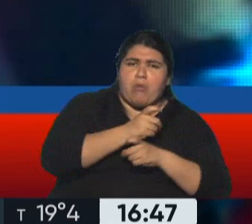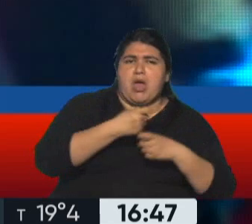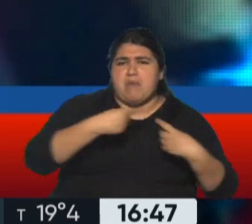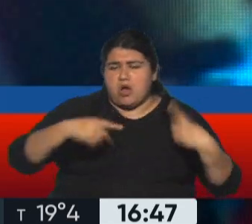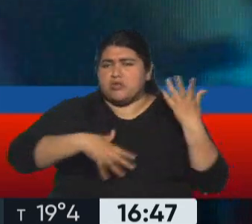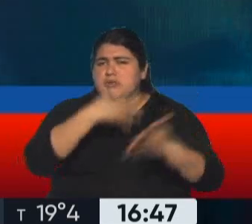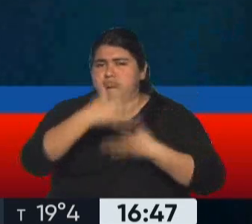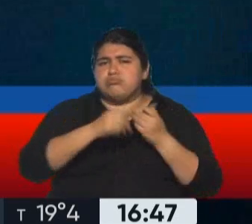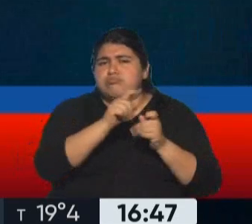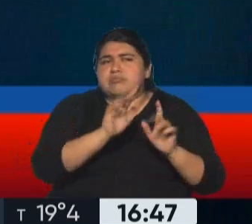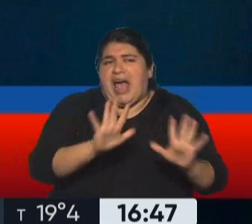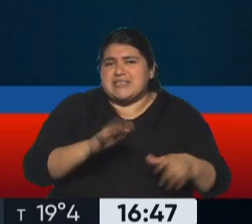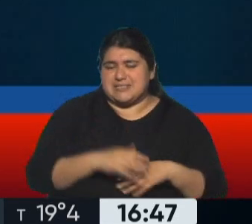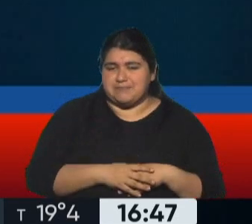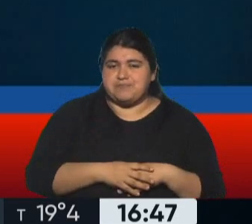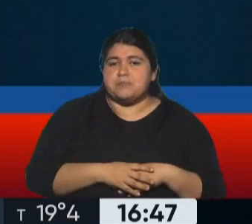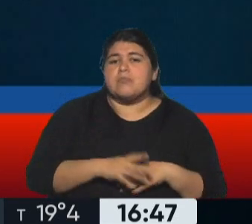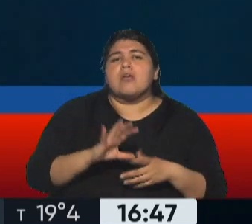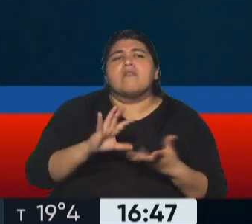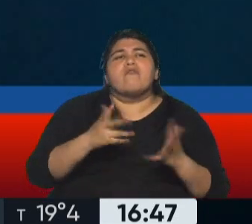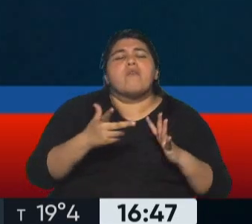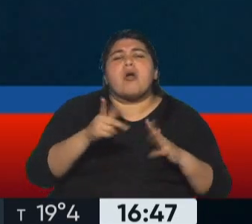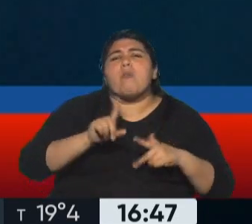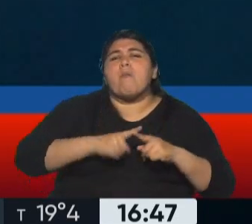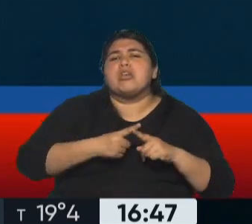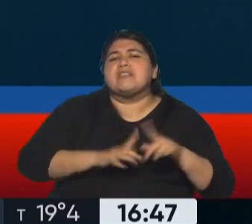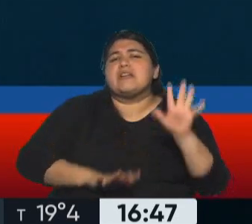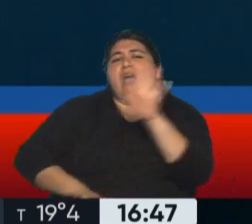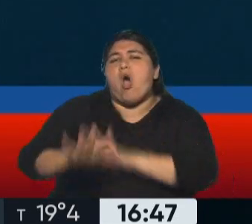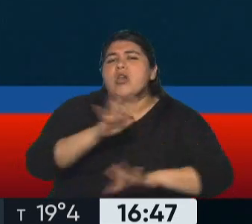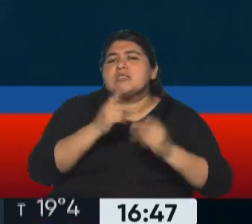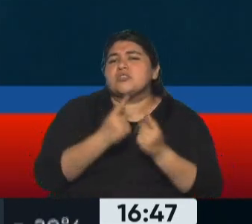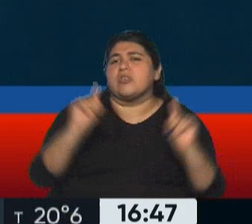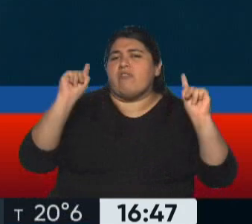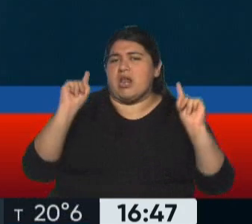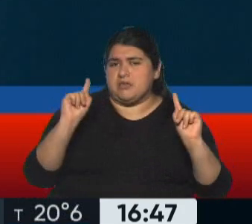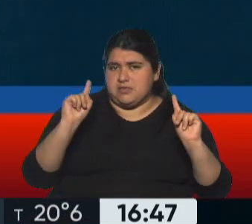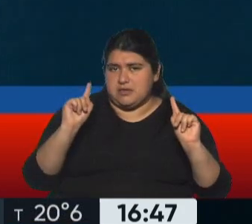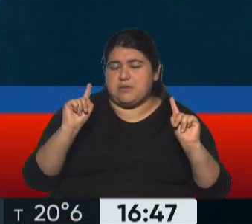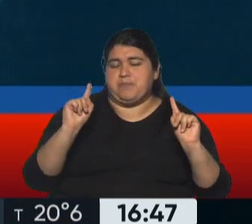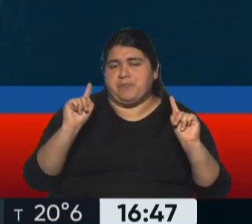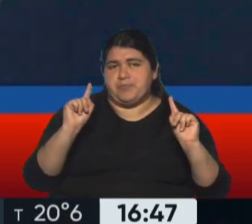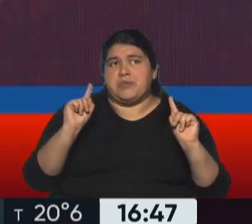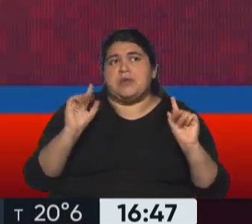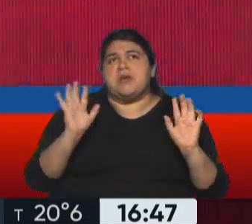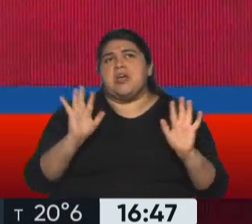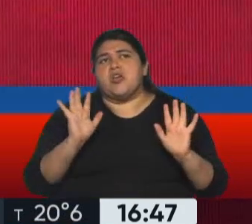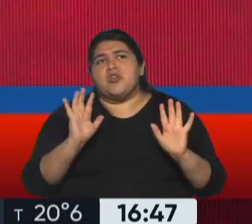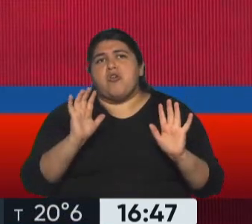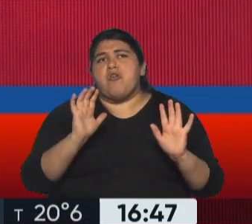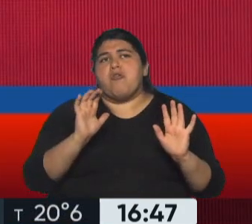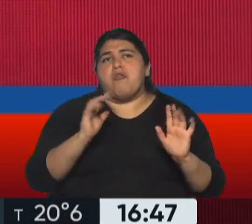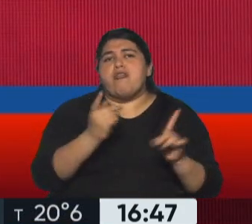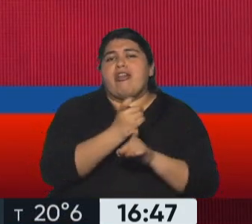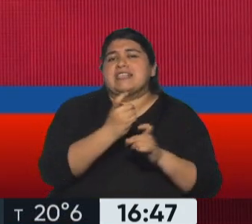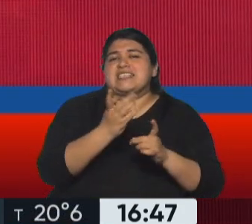esto de adoptar también modelos de organización política que vienen un poco implantados y no surgen tampoco de las necesidades o los debates